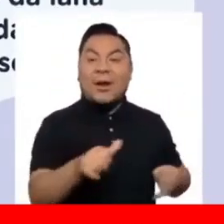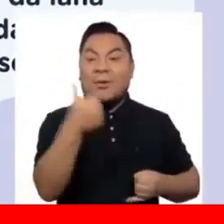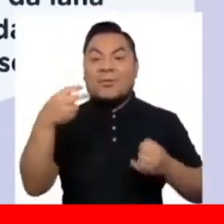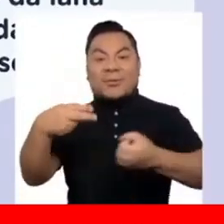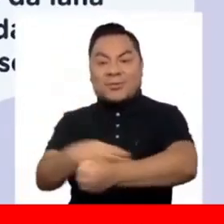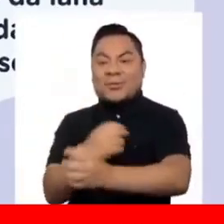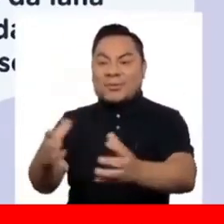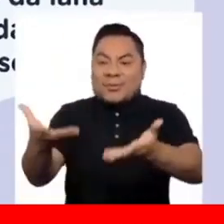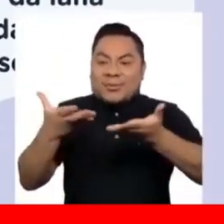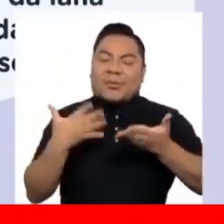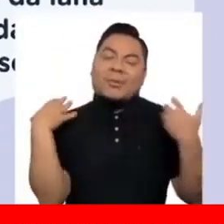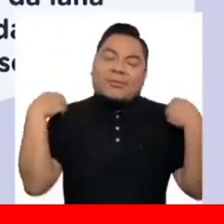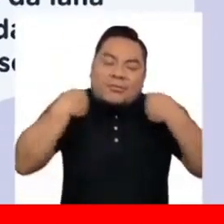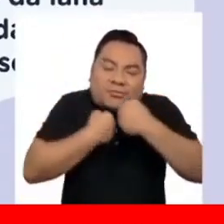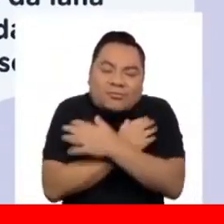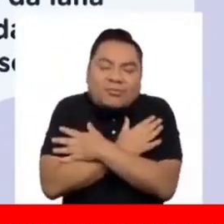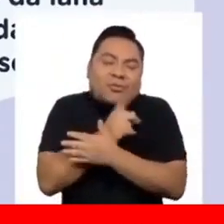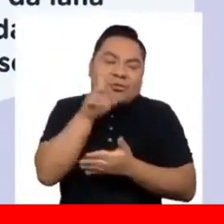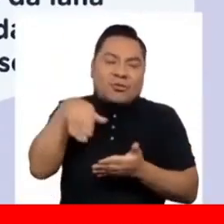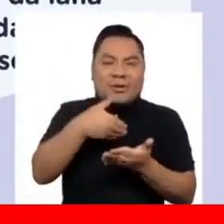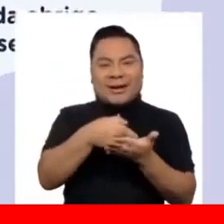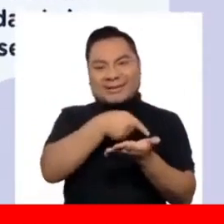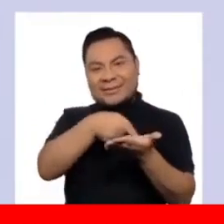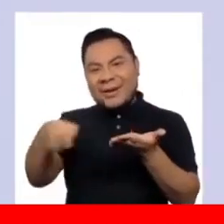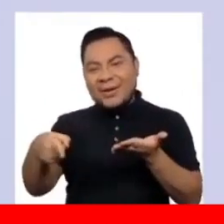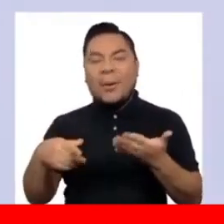me da abrigo, toda la semana.